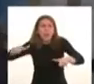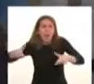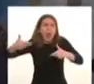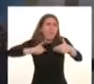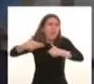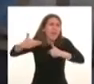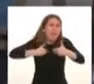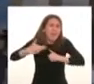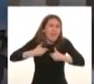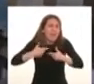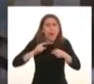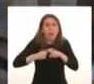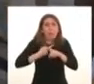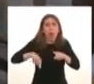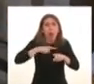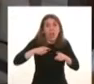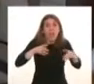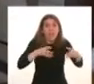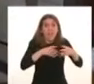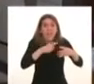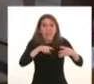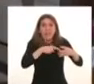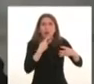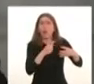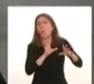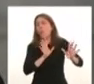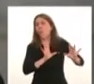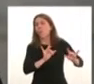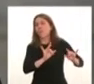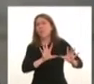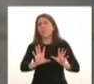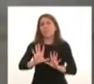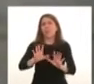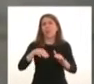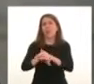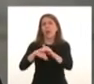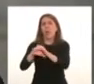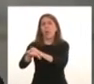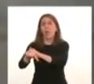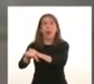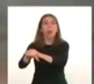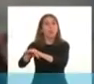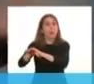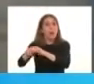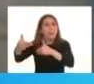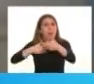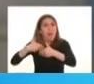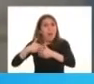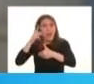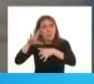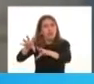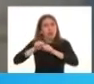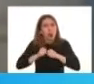y lo que la política consideraba difícil de hacer. Y tuvo el coraje de hacerlo. Por eso cuando uno revisa